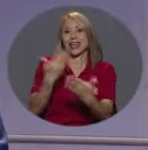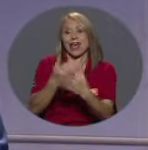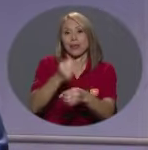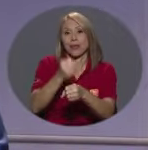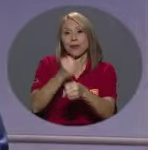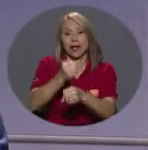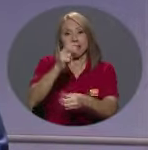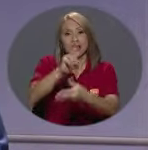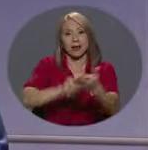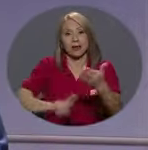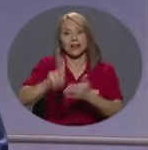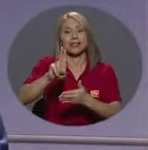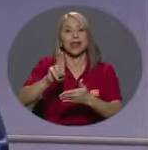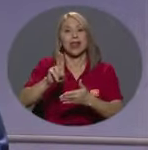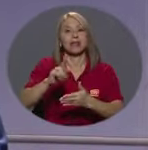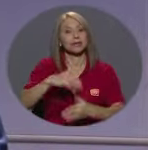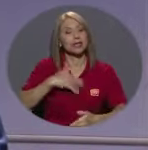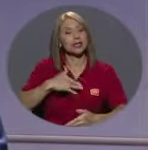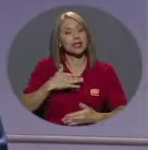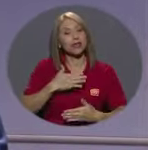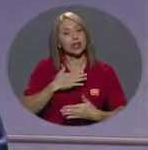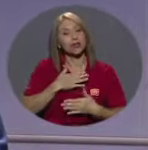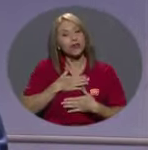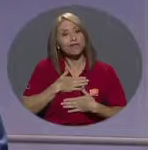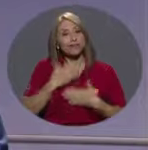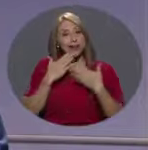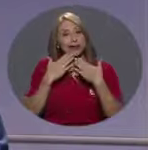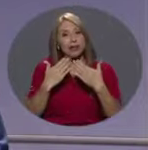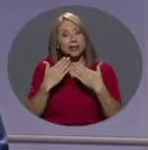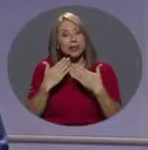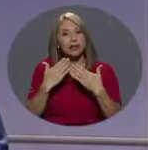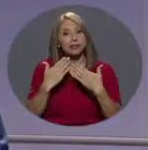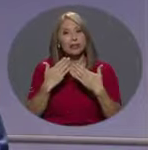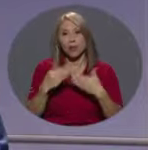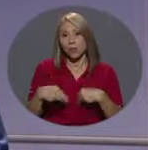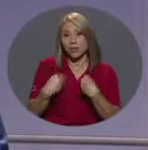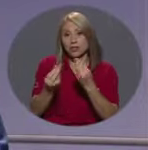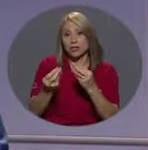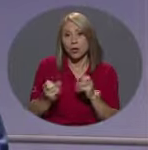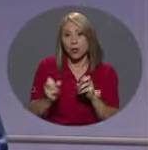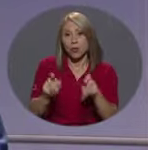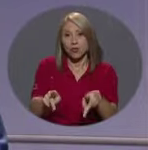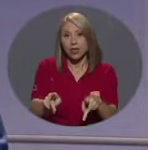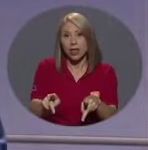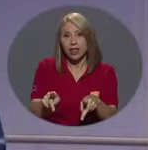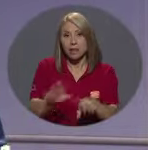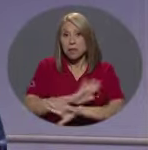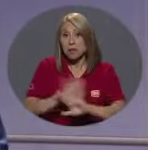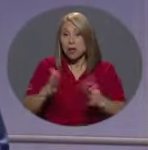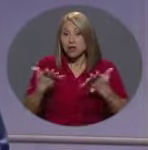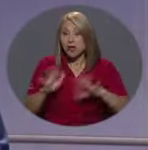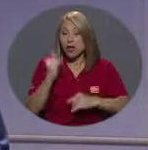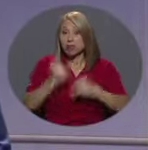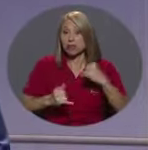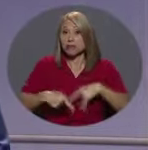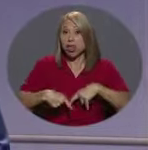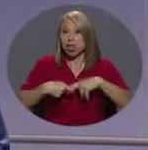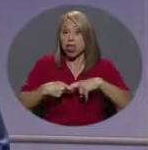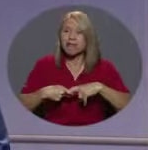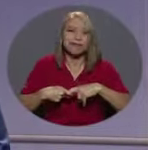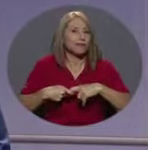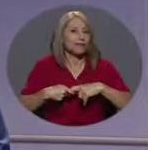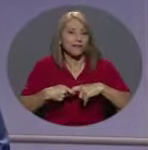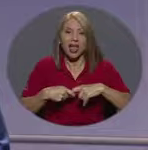universidad se han sentido, digamos, agradecidas porque se les da una oportunidad, y no solamente nos quedamos ahí,